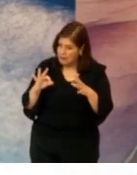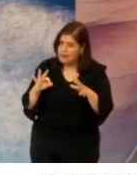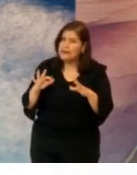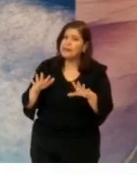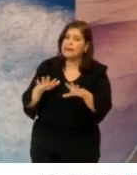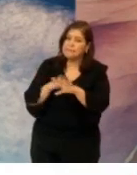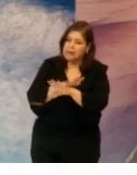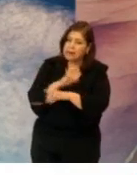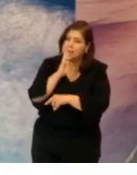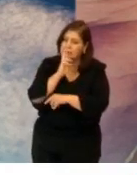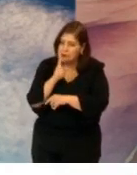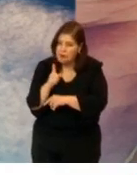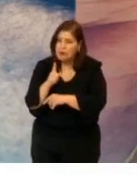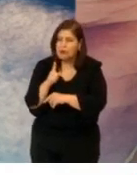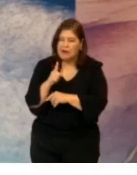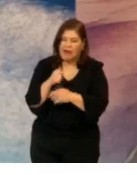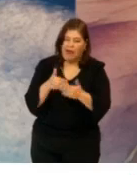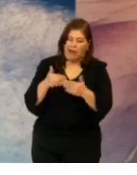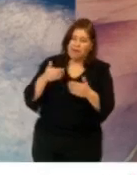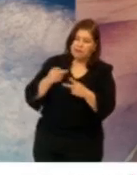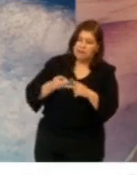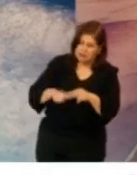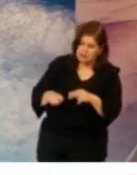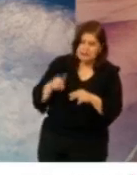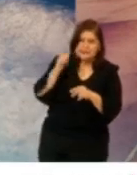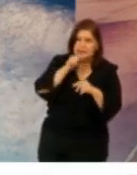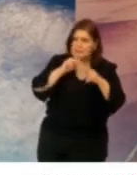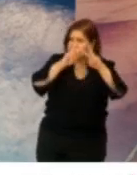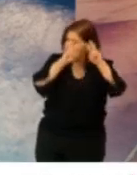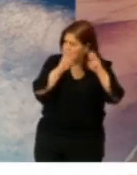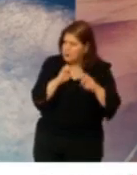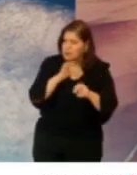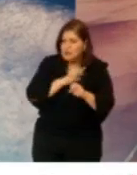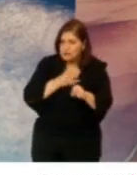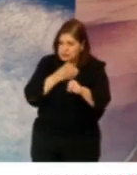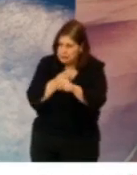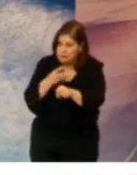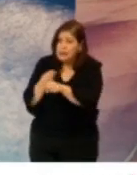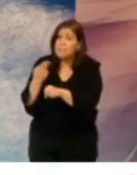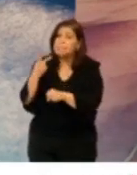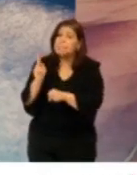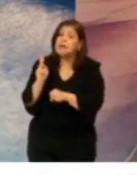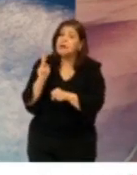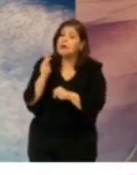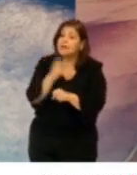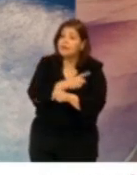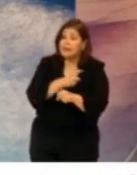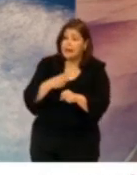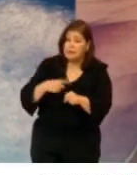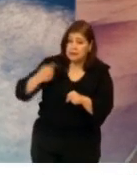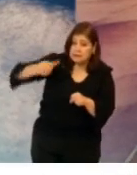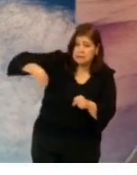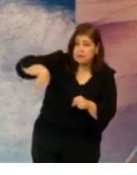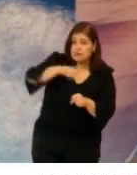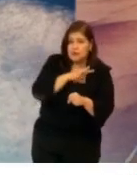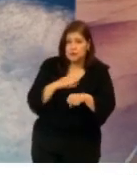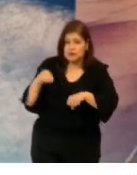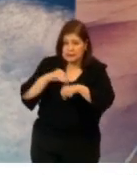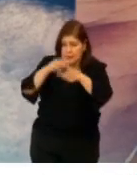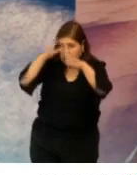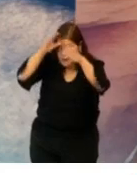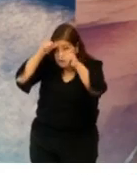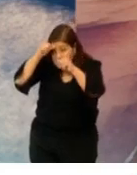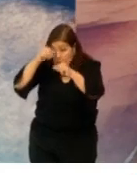comenzó, en prácticamente todos los temas. La cuestión es ponernos de acuerdo. Y si nos